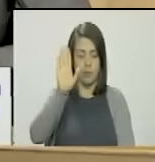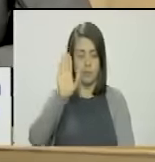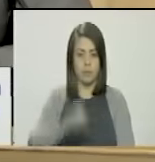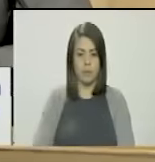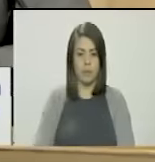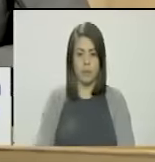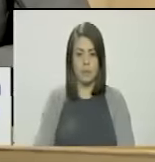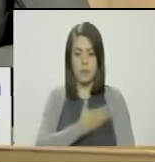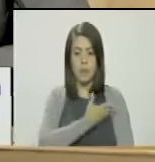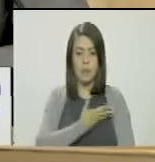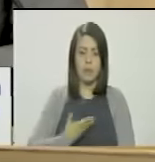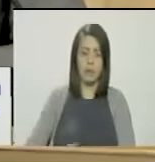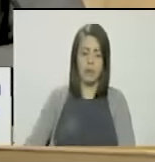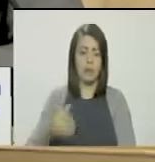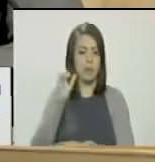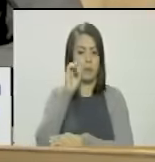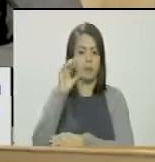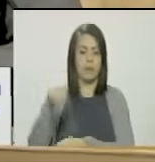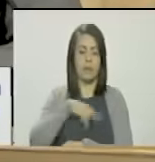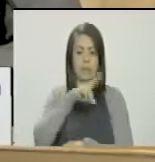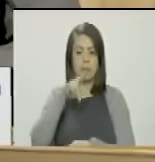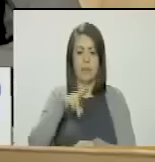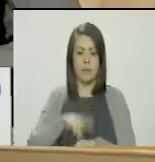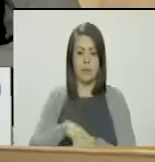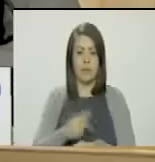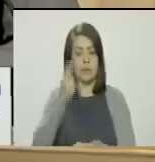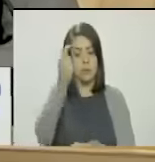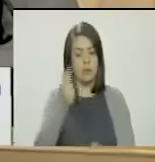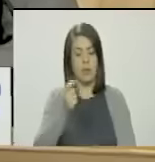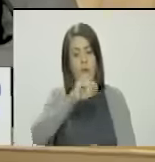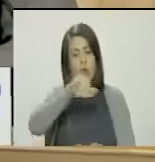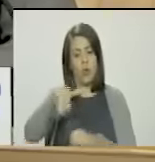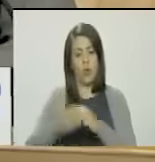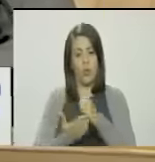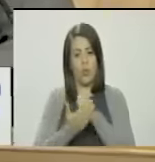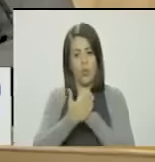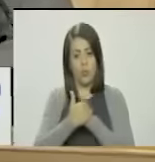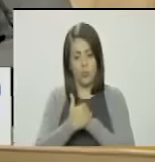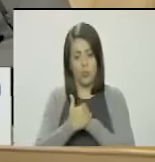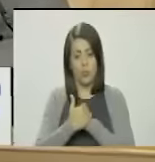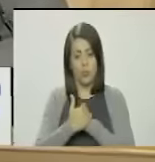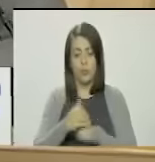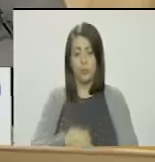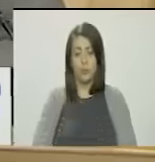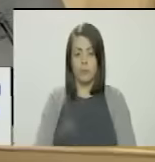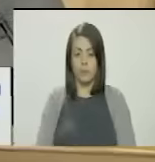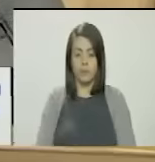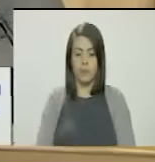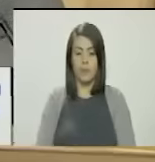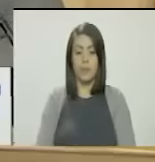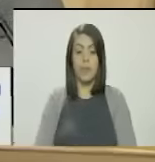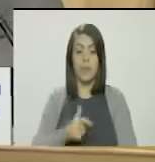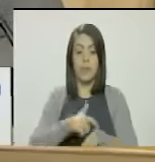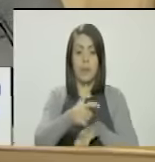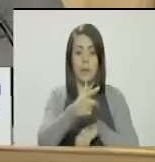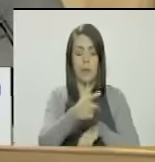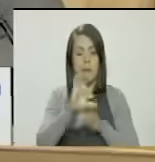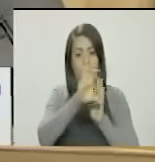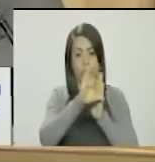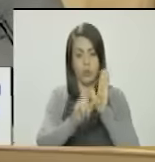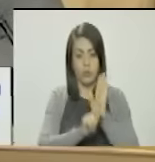Juramentación del presidente de la Asamblea Nacional, diputado Jorge Rodríguez Gómez, para el